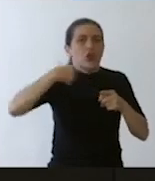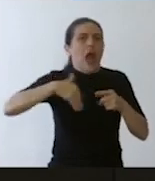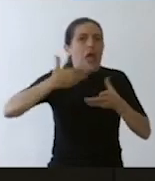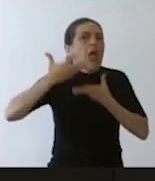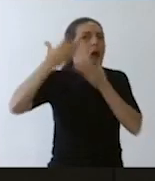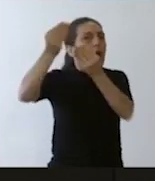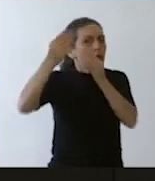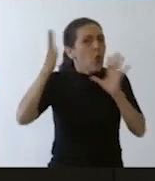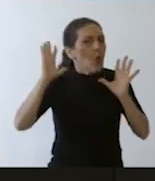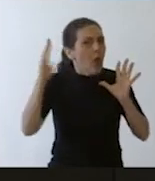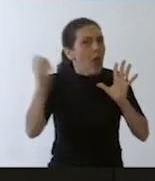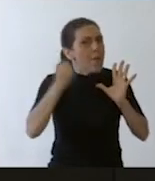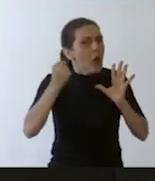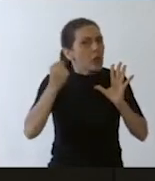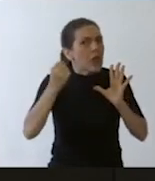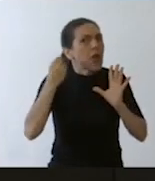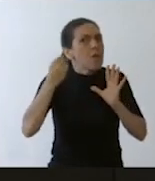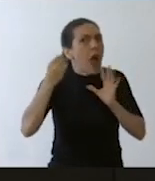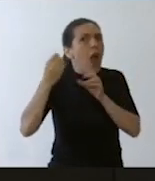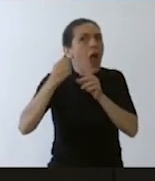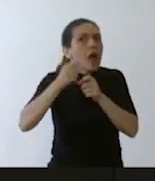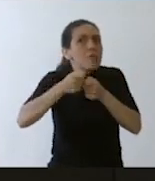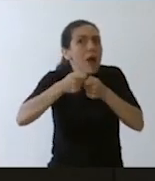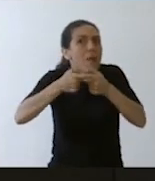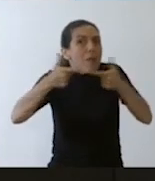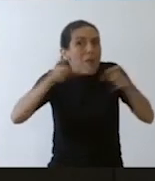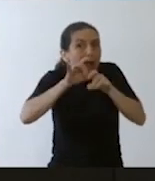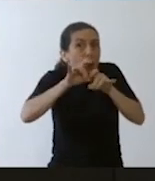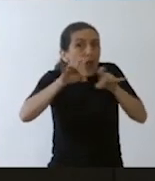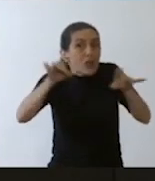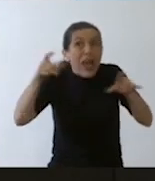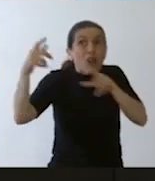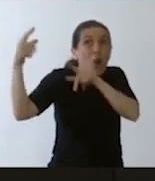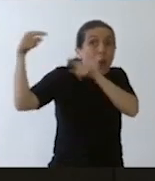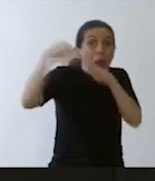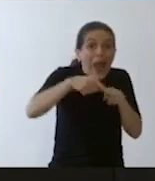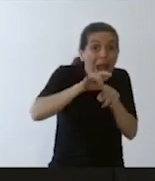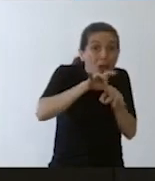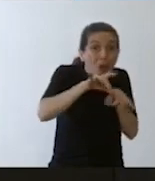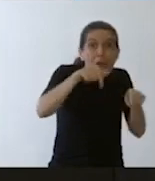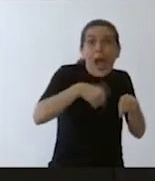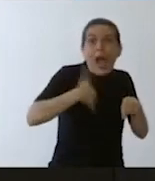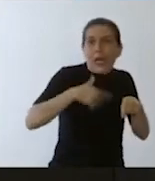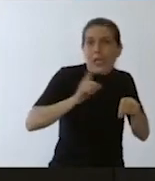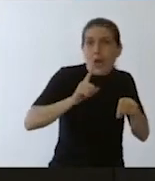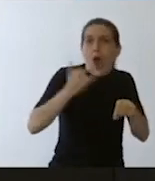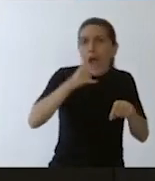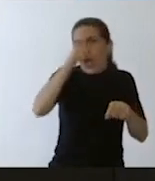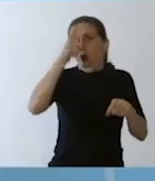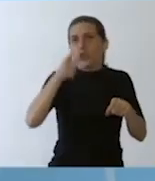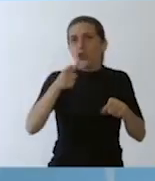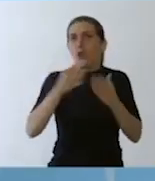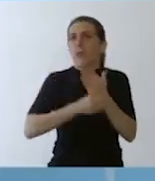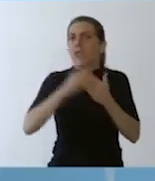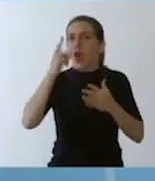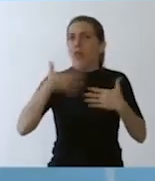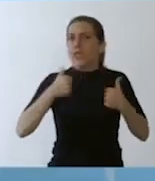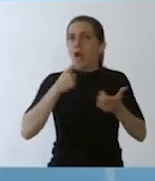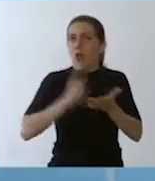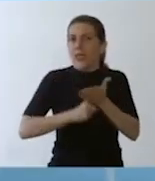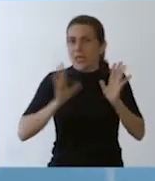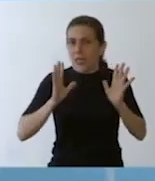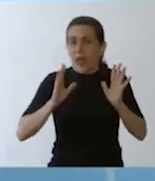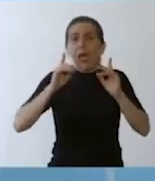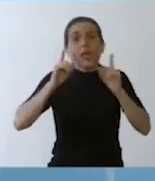haya una mayor propagación del virus en Argentina y podamos tener el control que el Ministerio de Salud dispone, además de, obviamente,